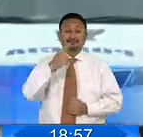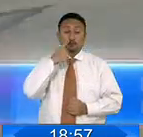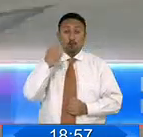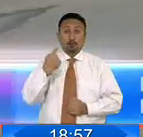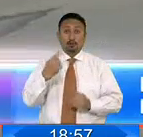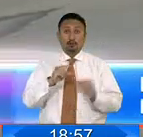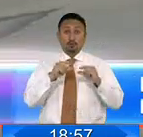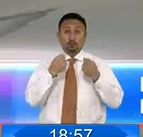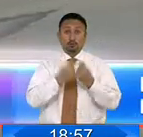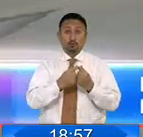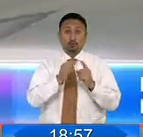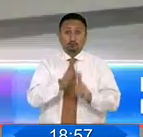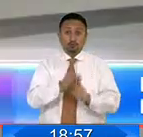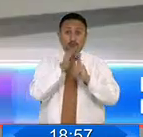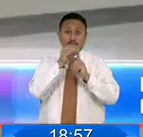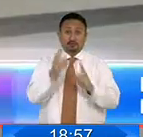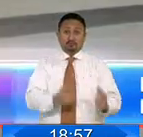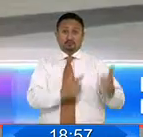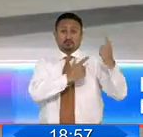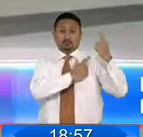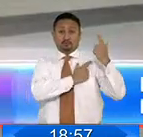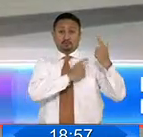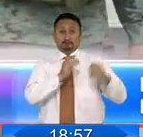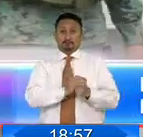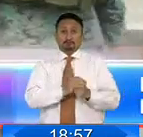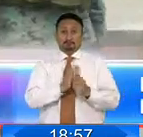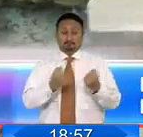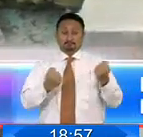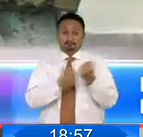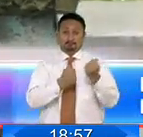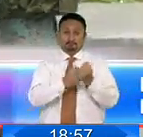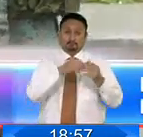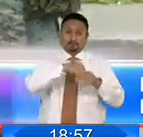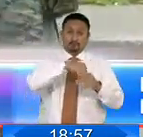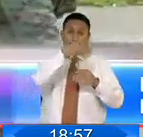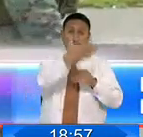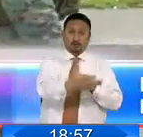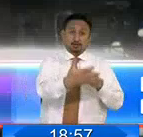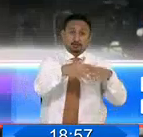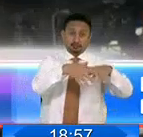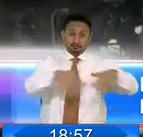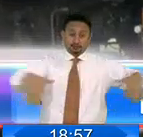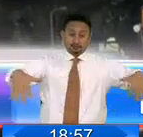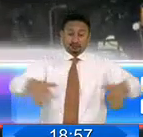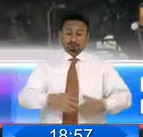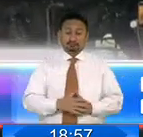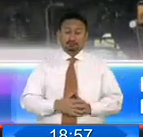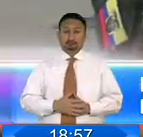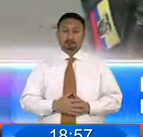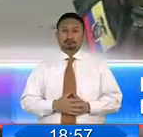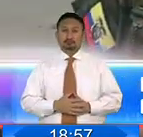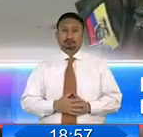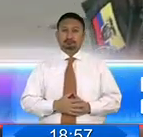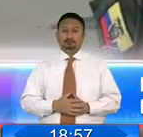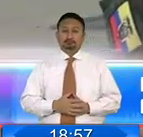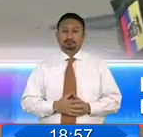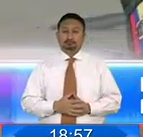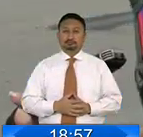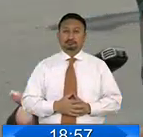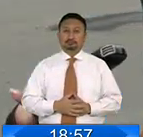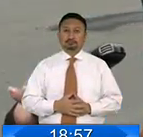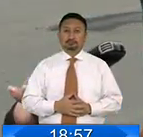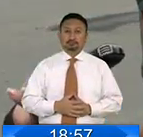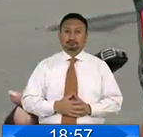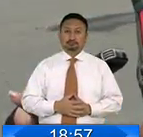especiales número 9 patria prestó su contingente en la parte exterior del centro de rehabilitación desde el